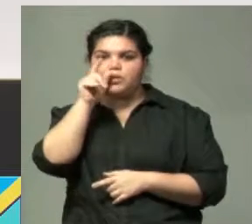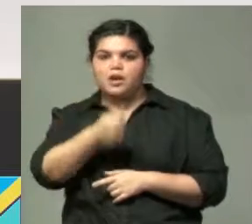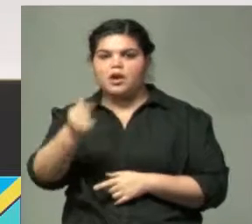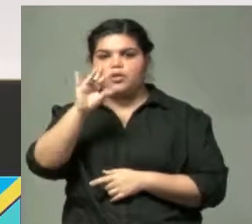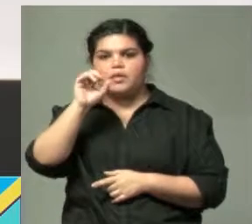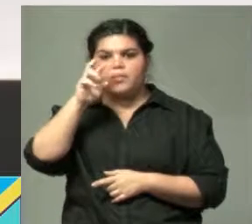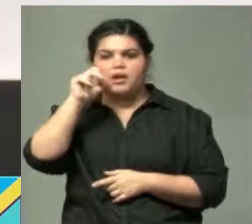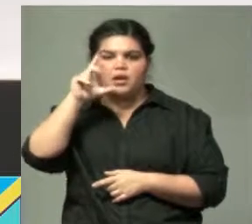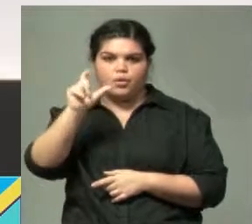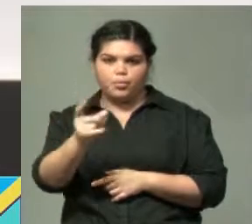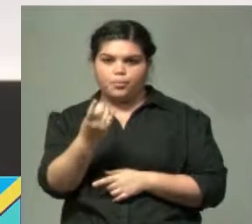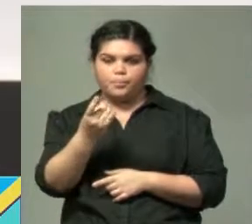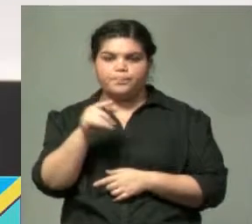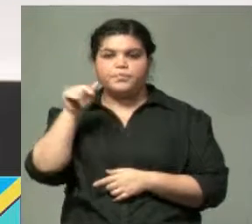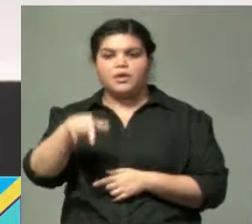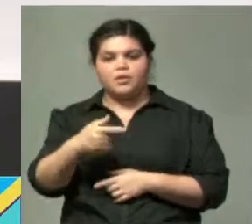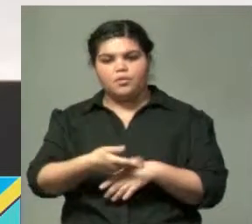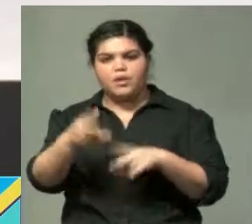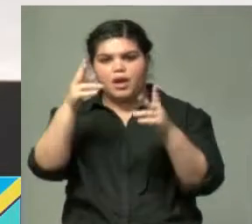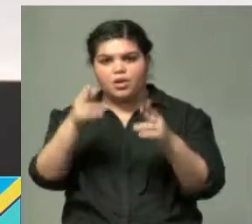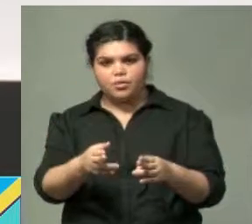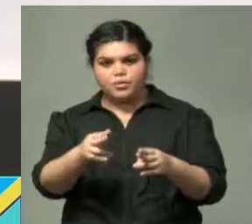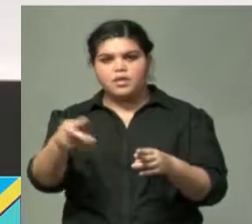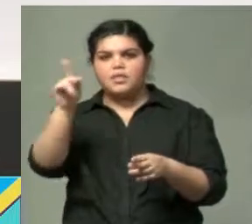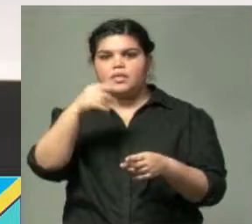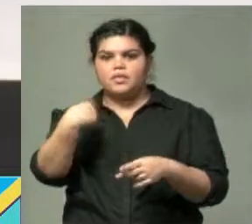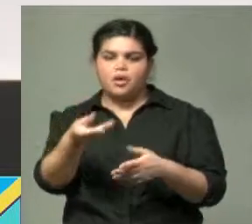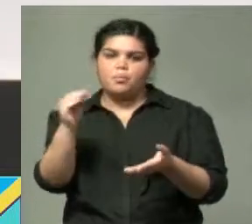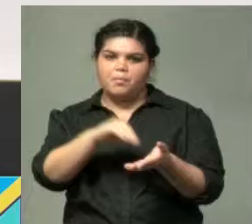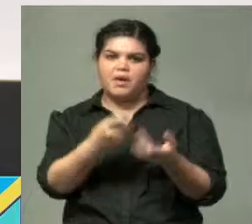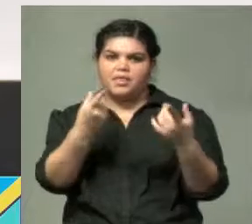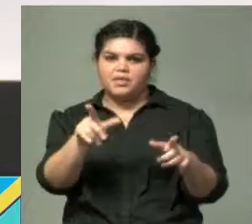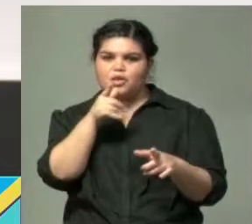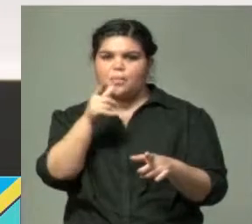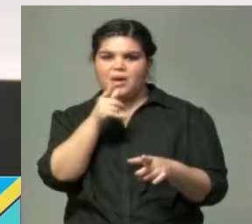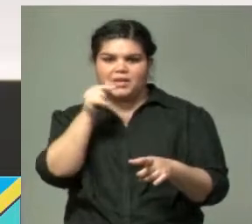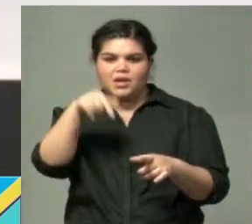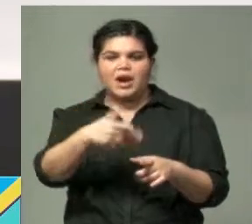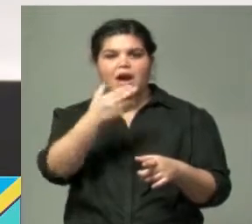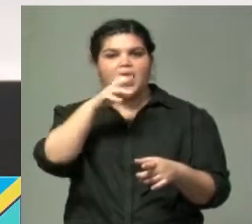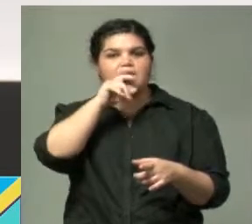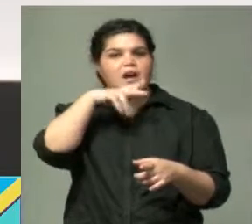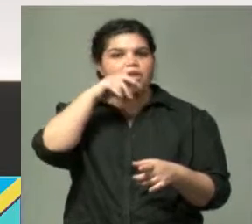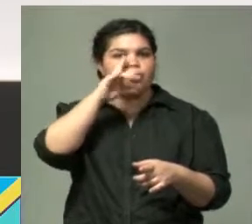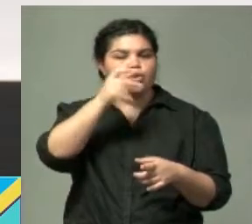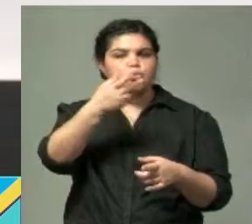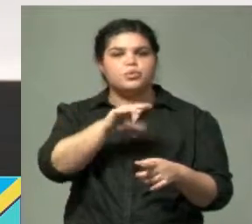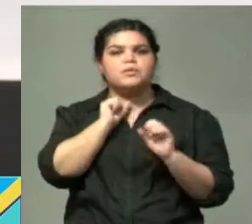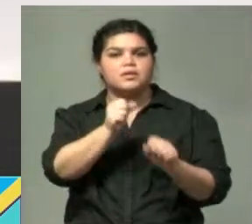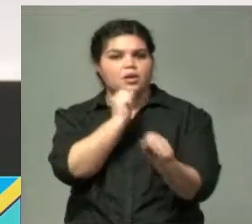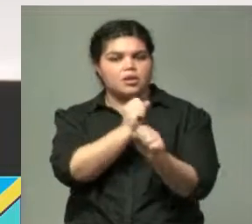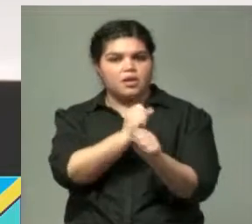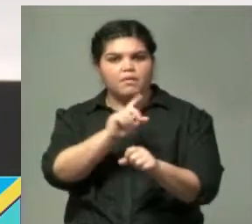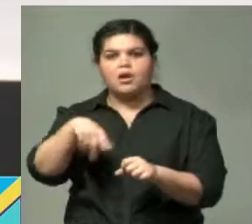como @dpsenalú. Vamos a una pequeña tanda y enseguida continuamos con la charla con Alejandro Jofré, subsecretario de Empleo de